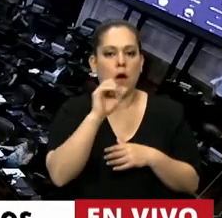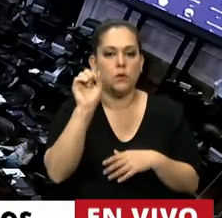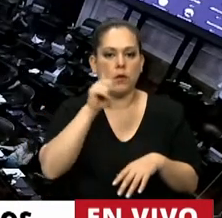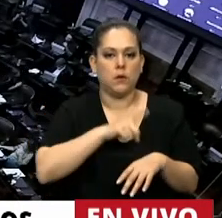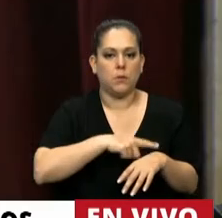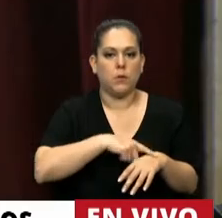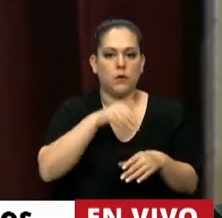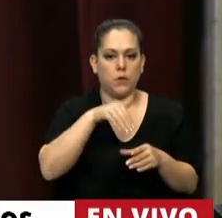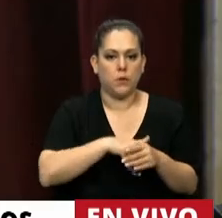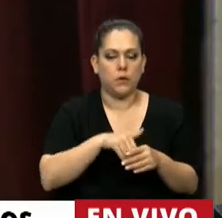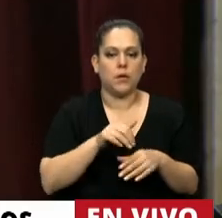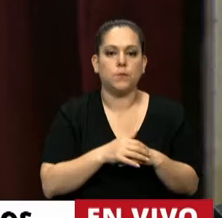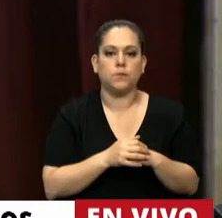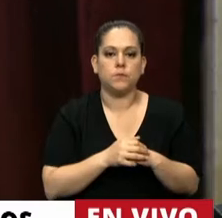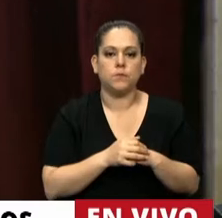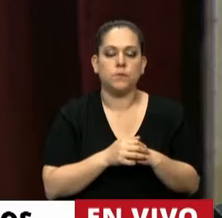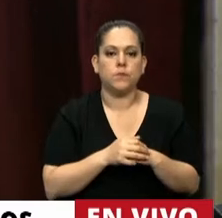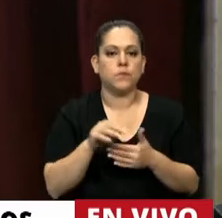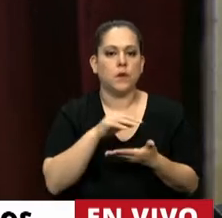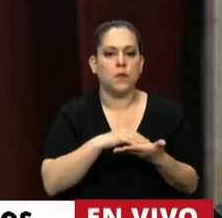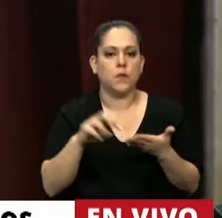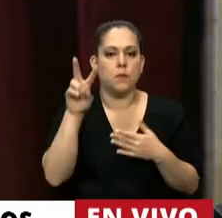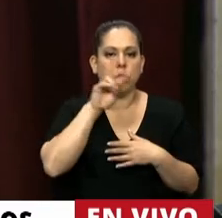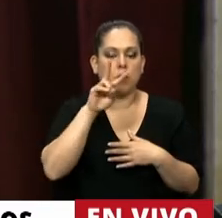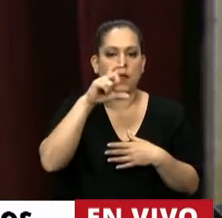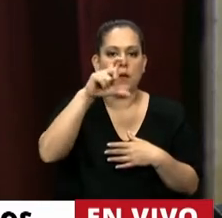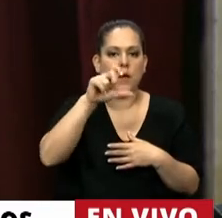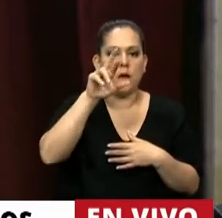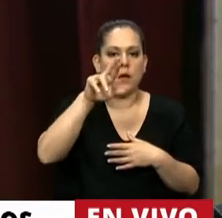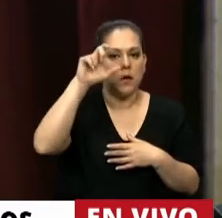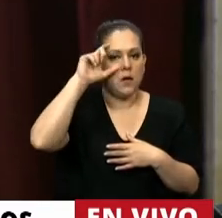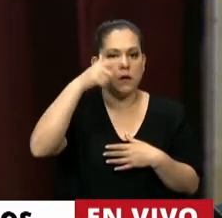Ausente a la hora de votar. Diputada Maida Cresto.